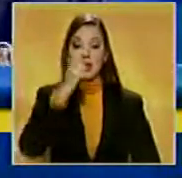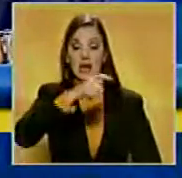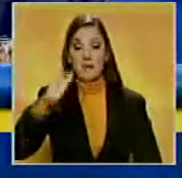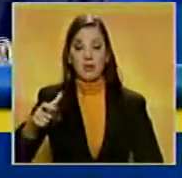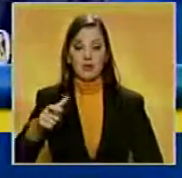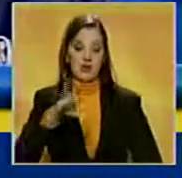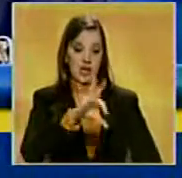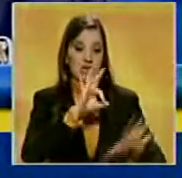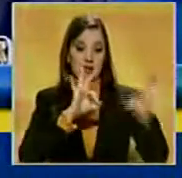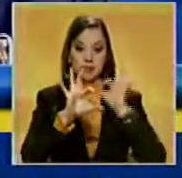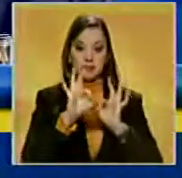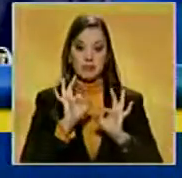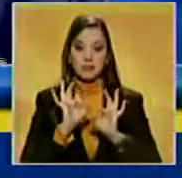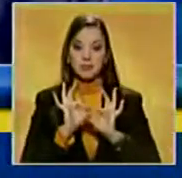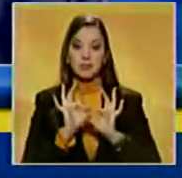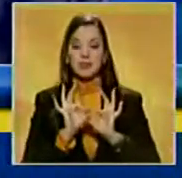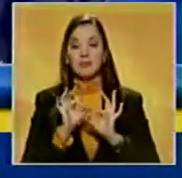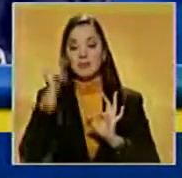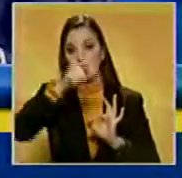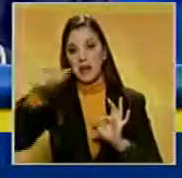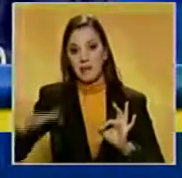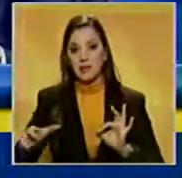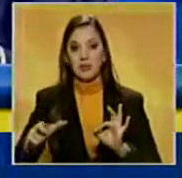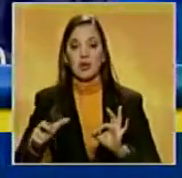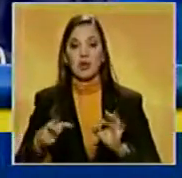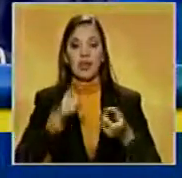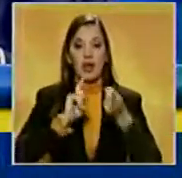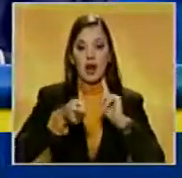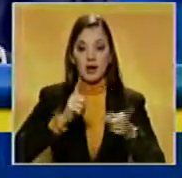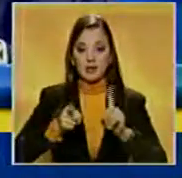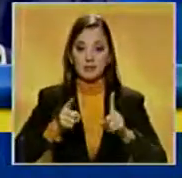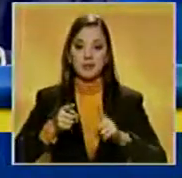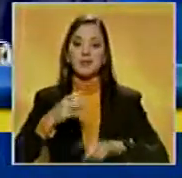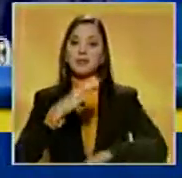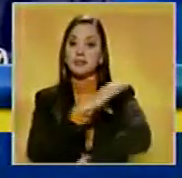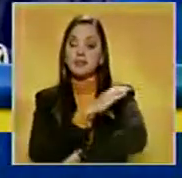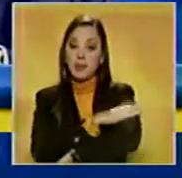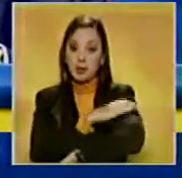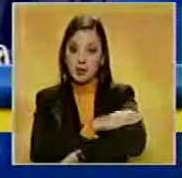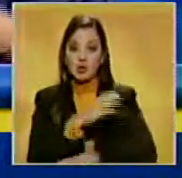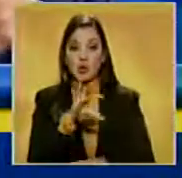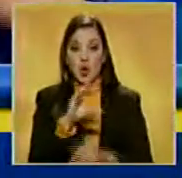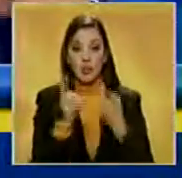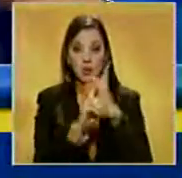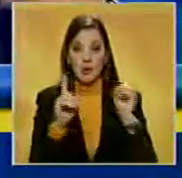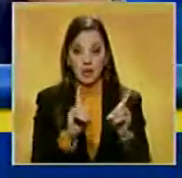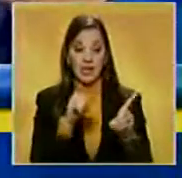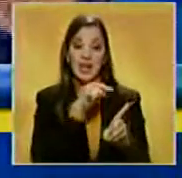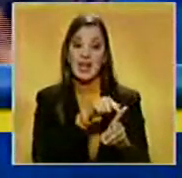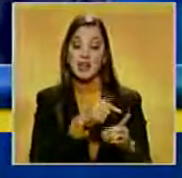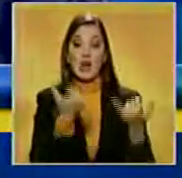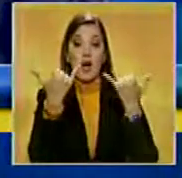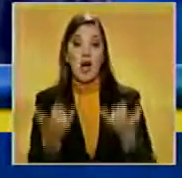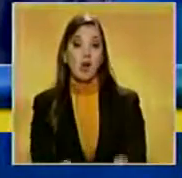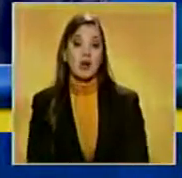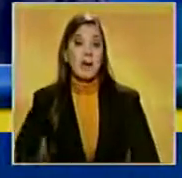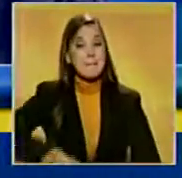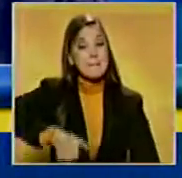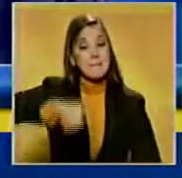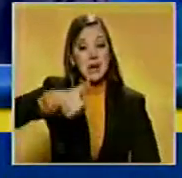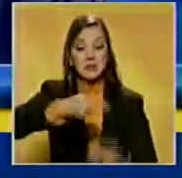resultaron electos y electas como candidatos a la alternativa democrática tendrán que abanderar y tener la gran responsabilidad